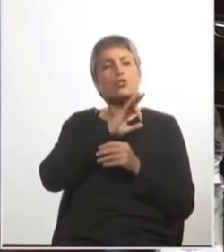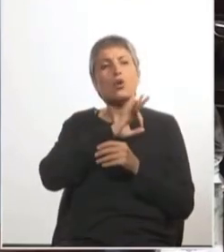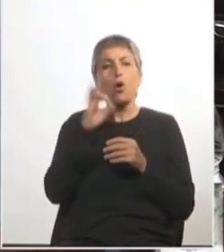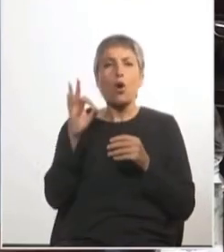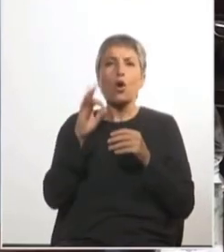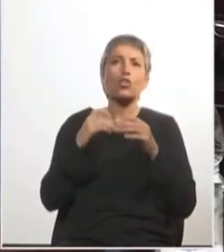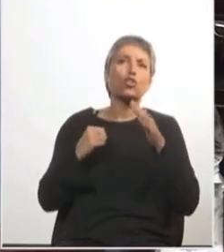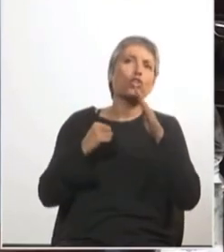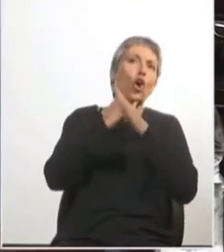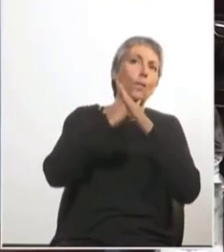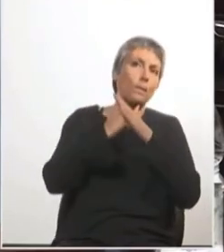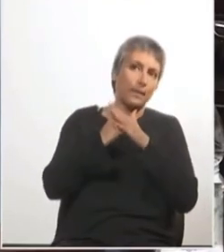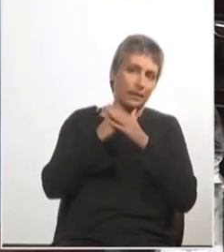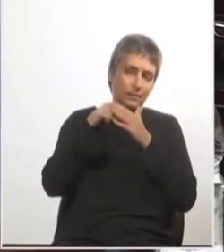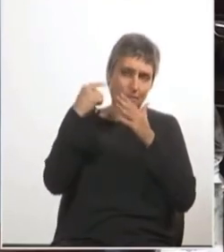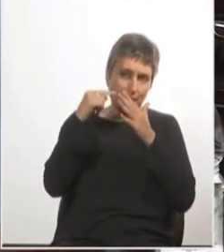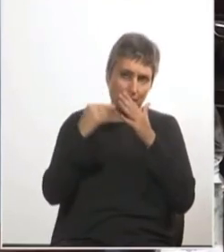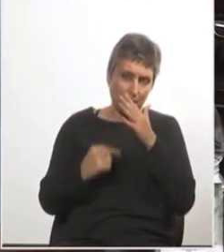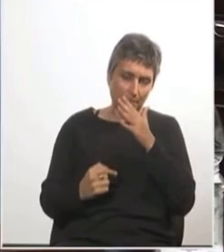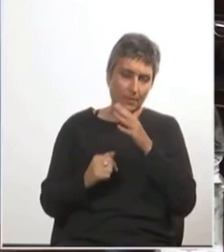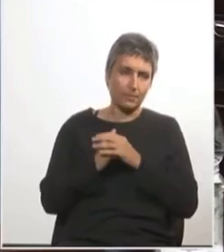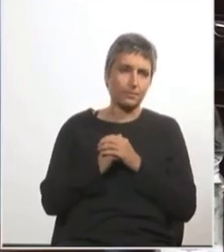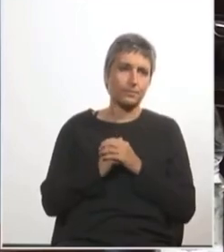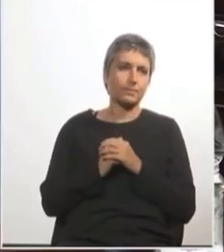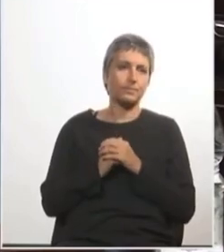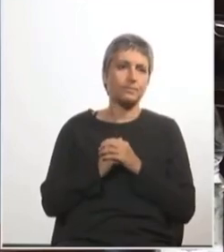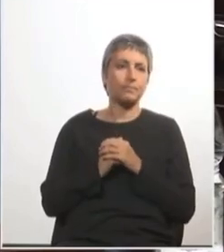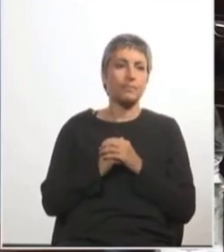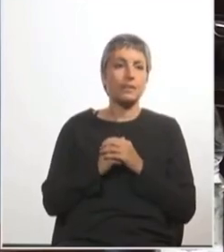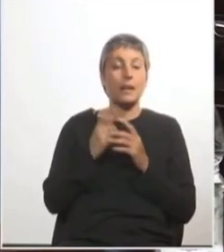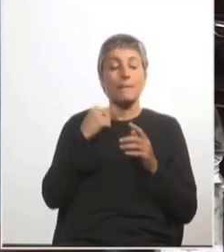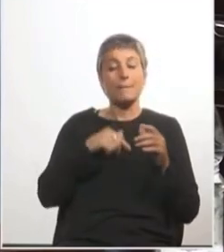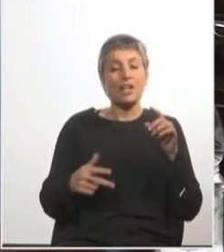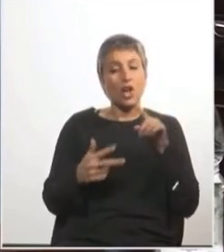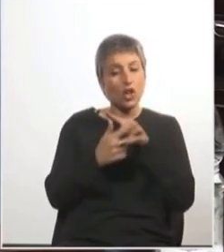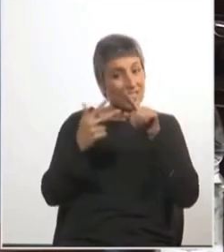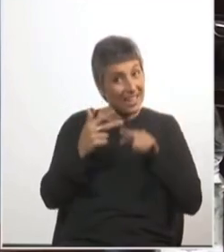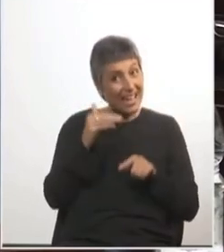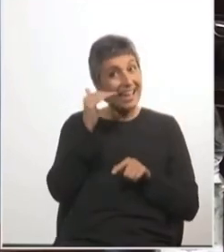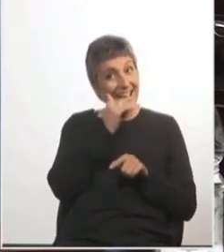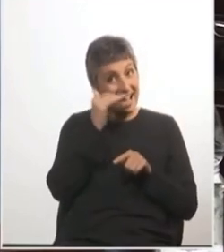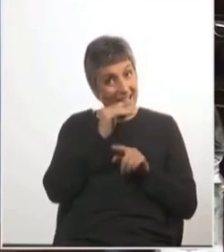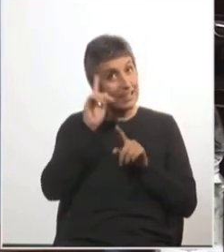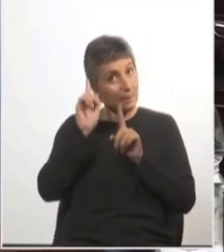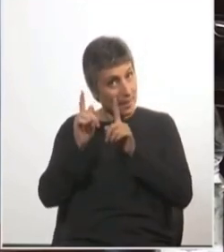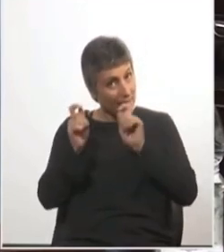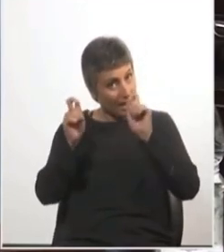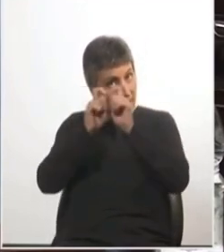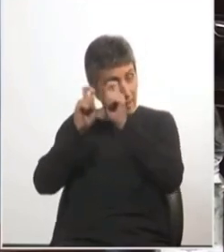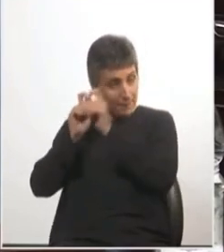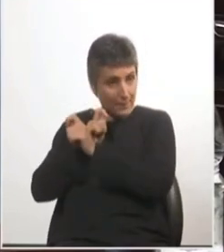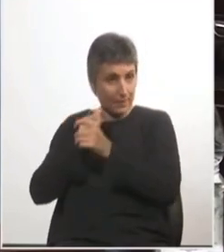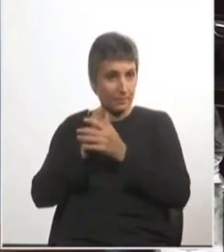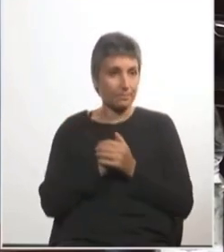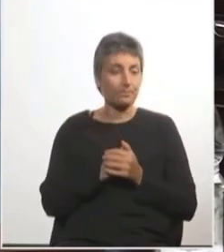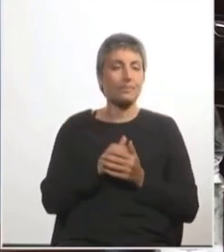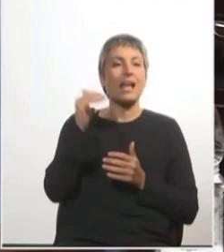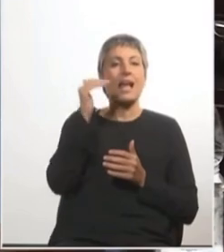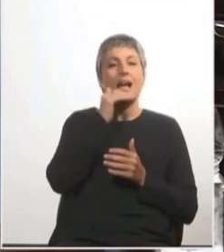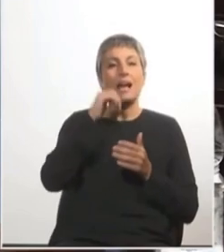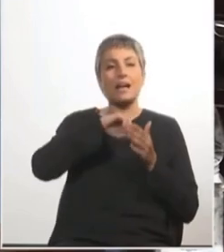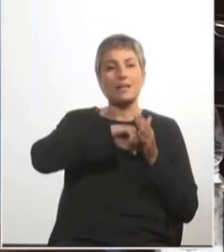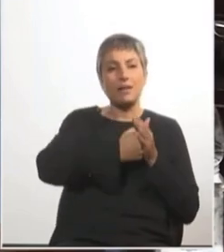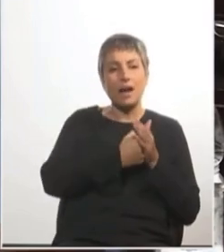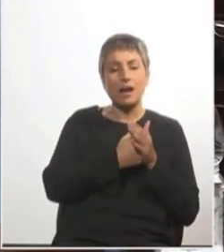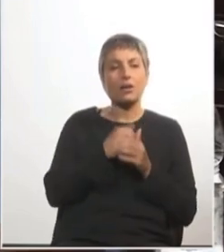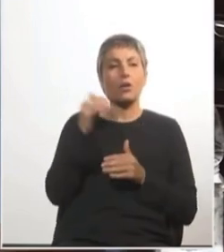fin. Bien, pero hubo 3 cajas más que se reformaron. La caja